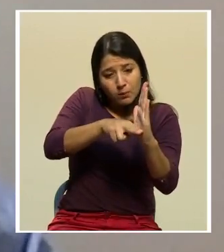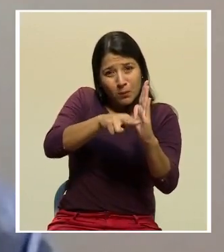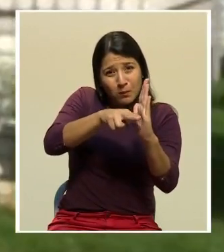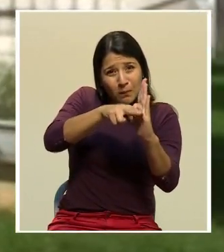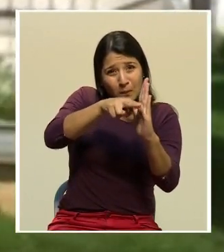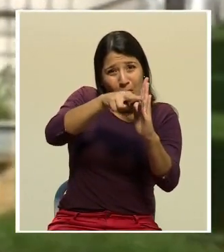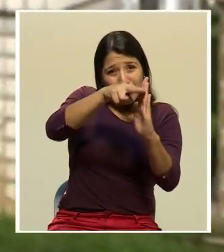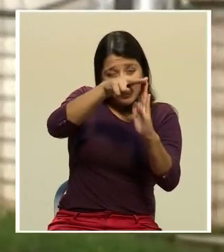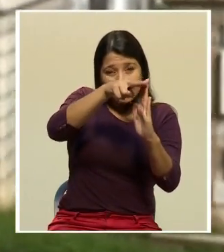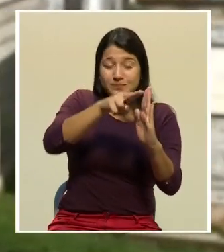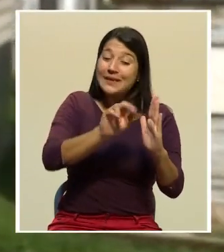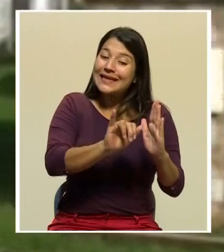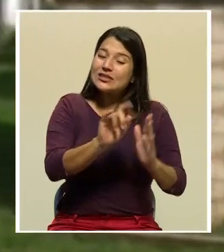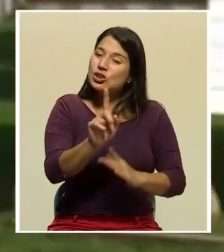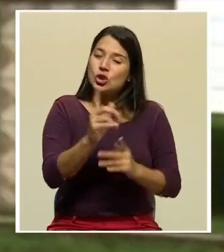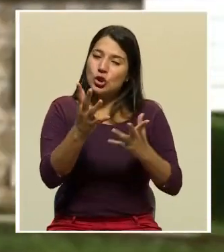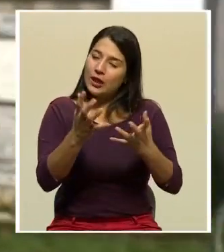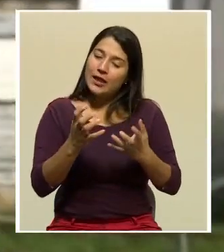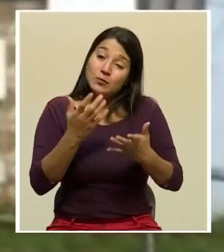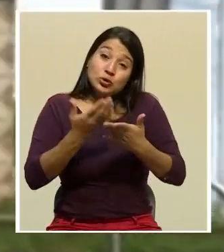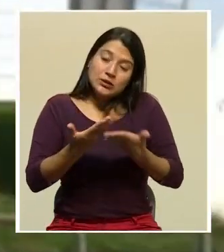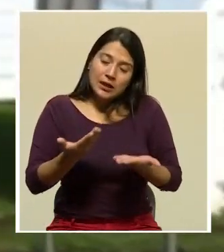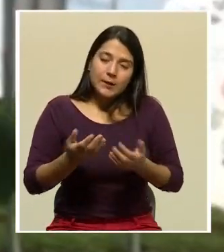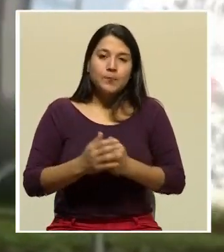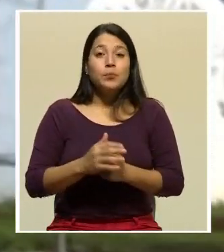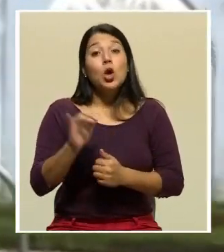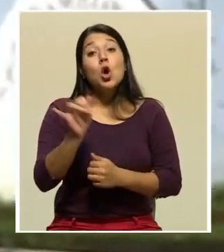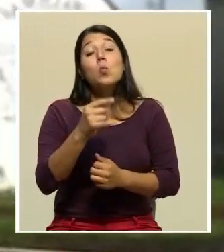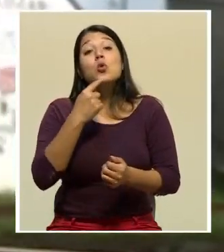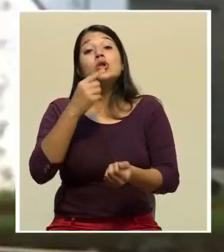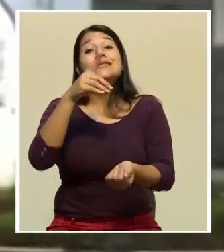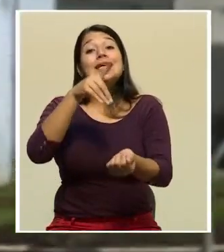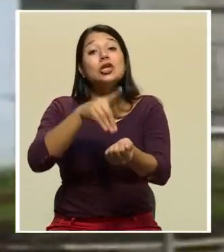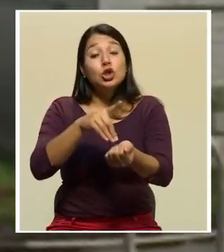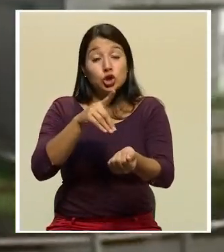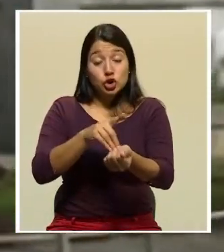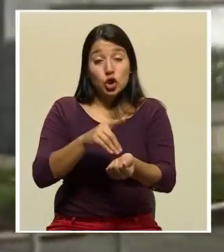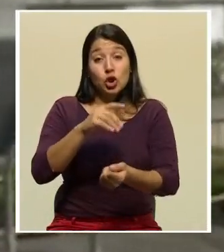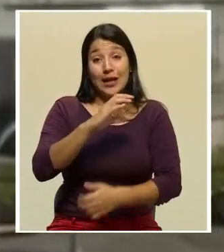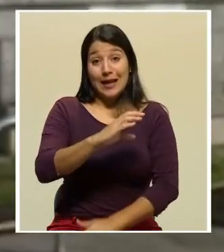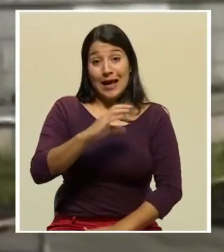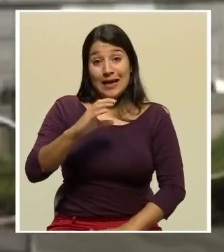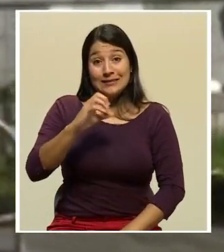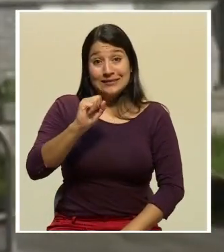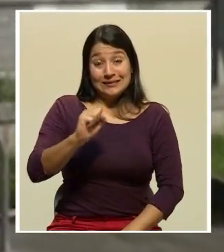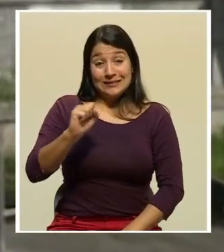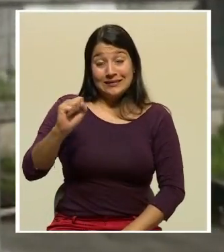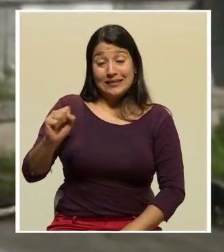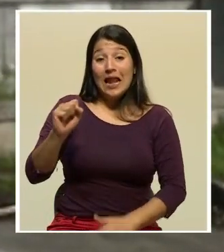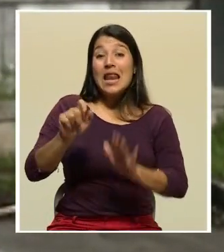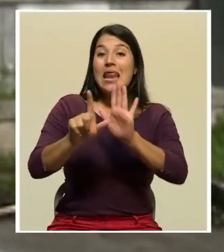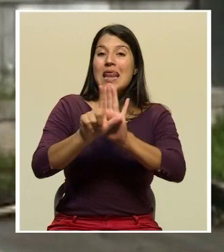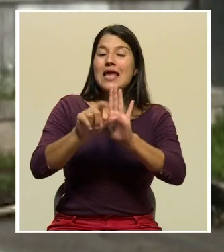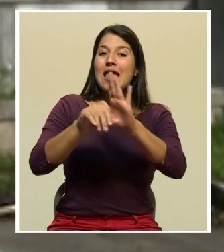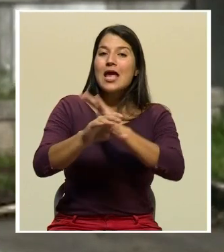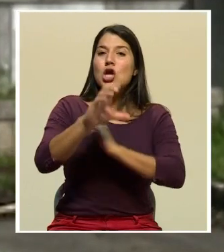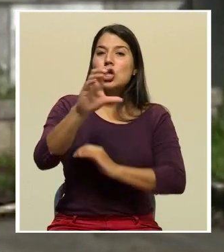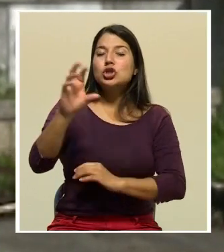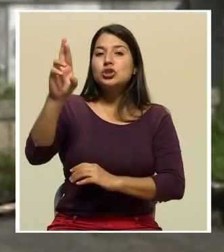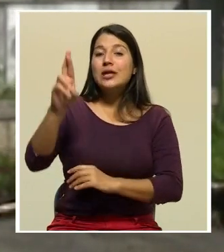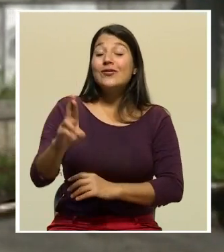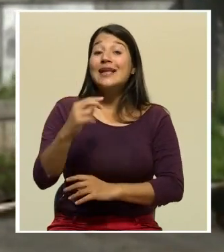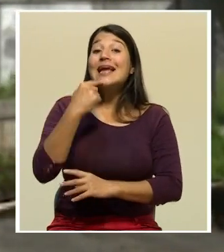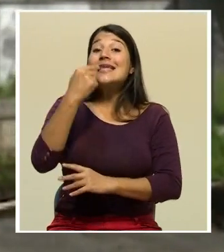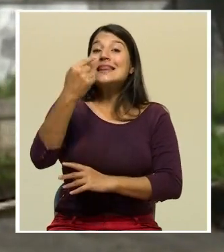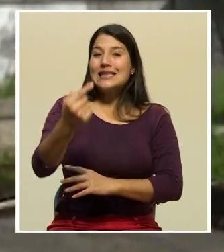llegar. Bueno, y es que como lo dice el patólogo de la Caja Costarricense del Seguro Social, las leyes de nuestro país dicen que los cementerios deben